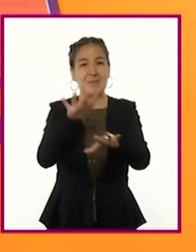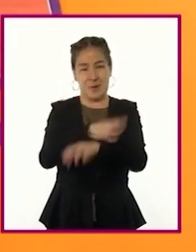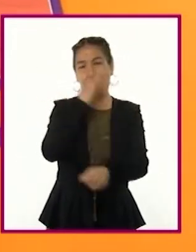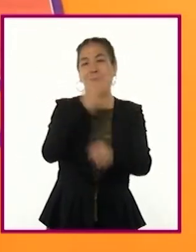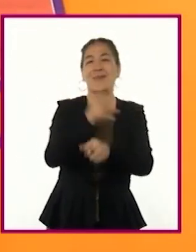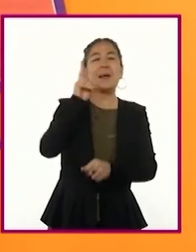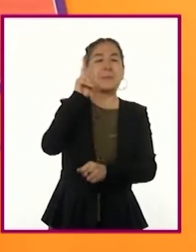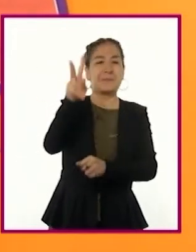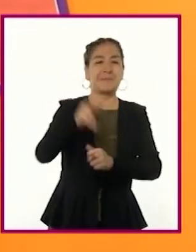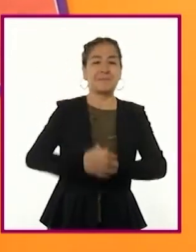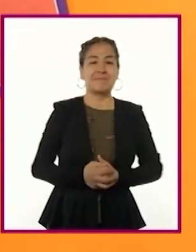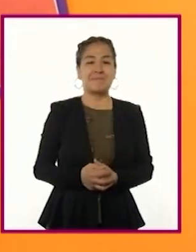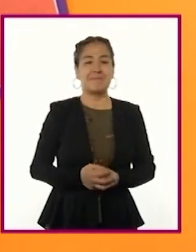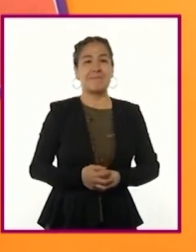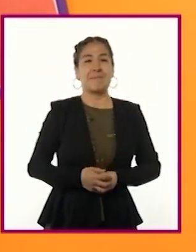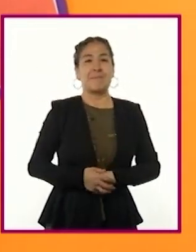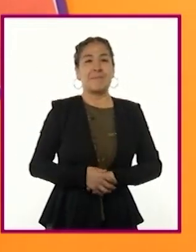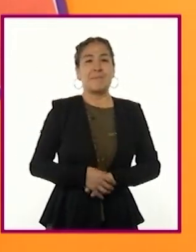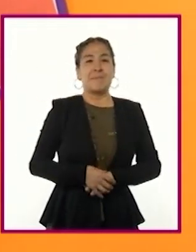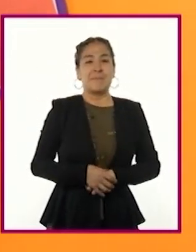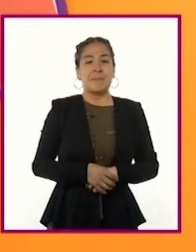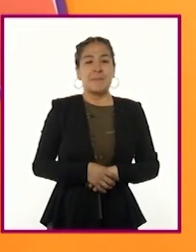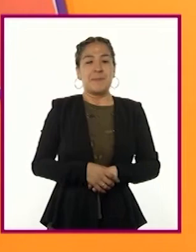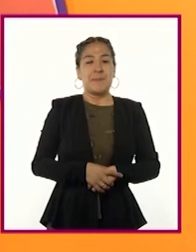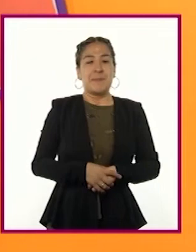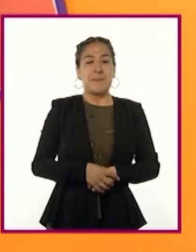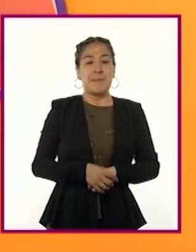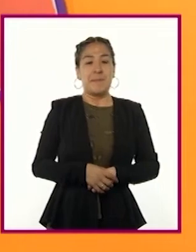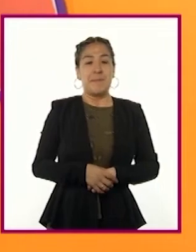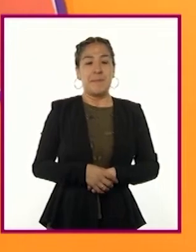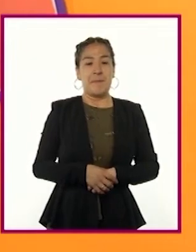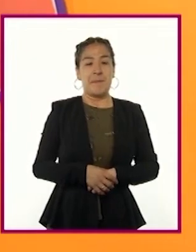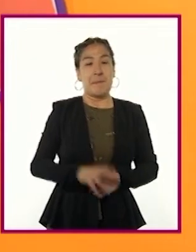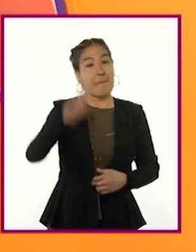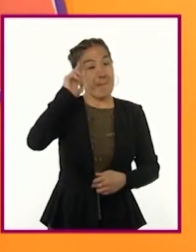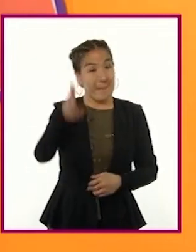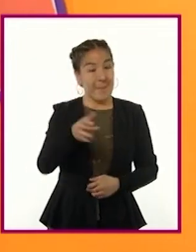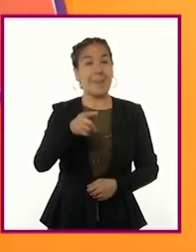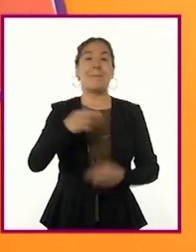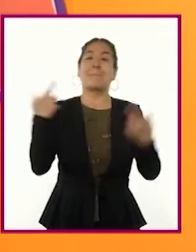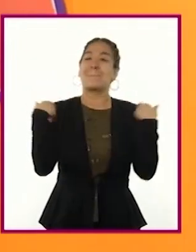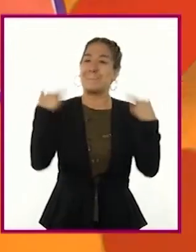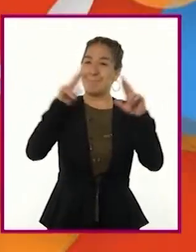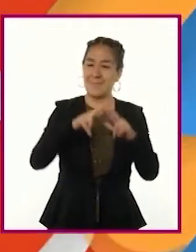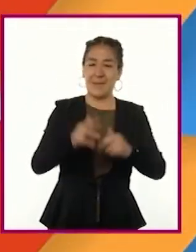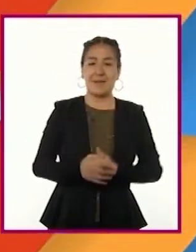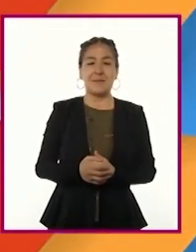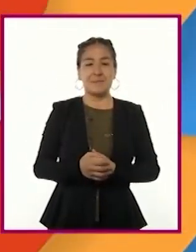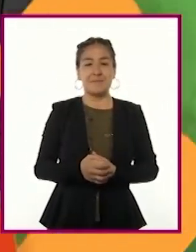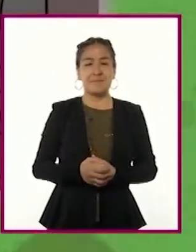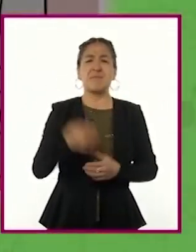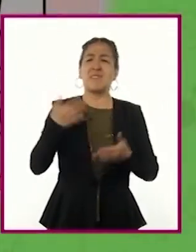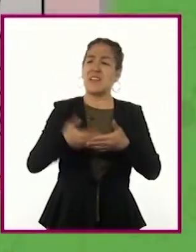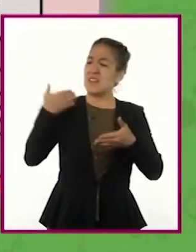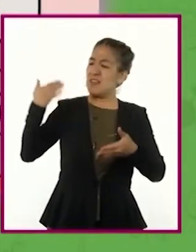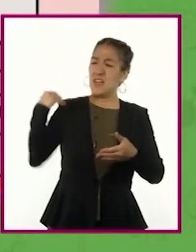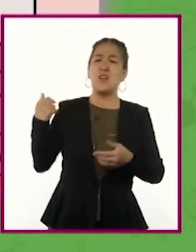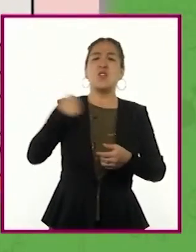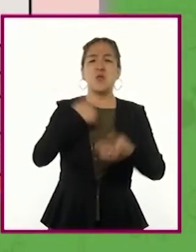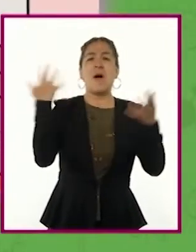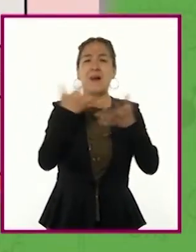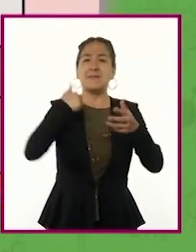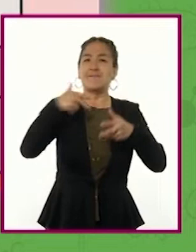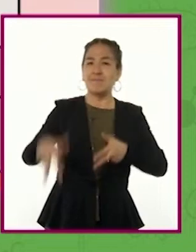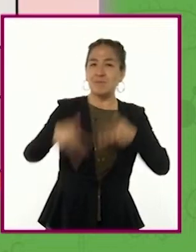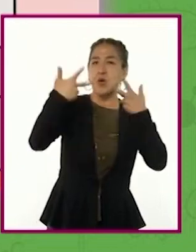escucharla. Estimados maestros, hace unos días realicé Una